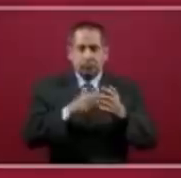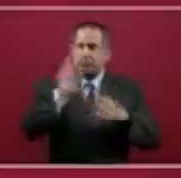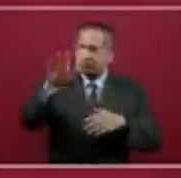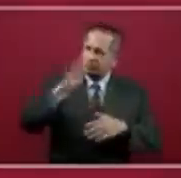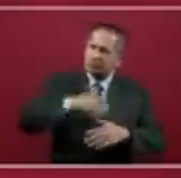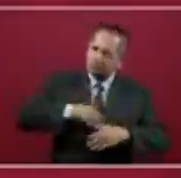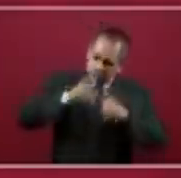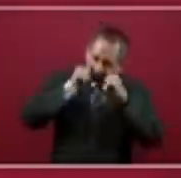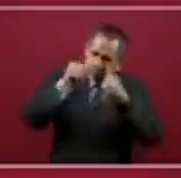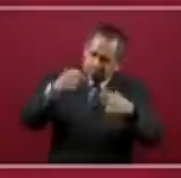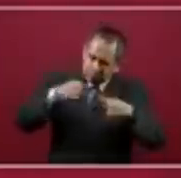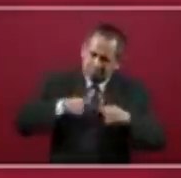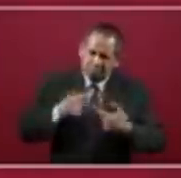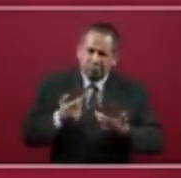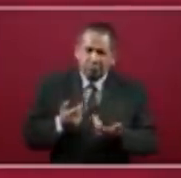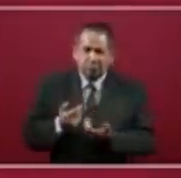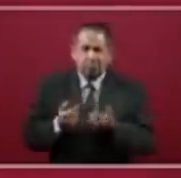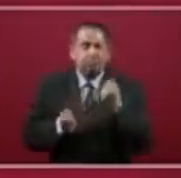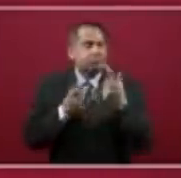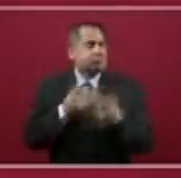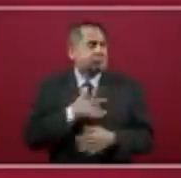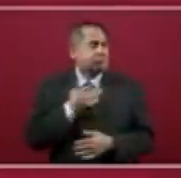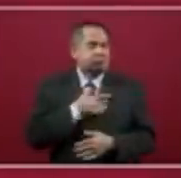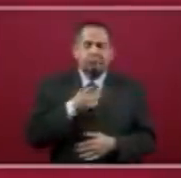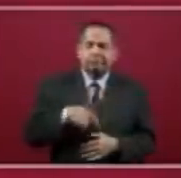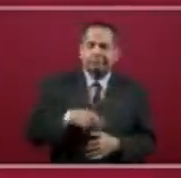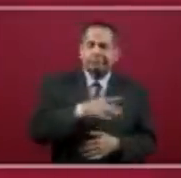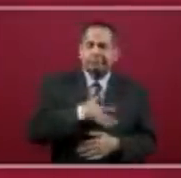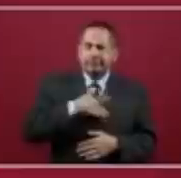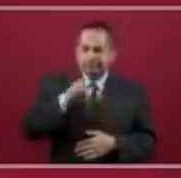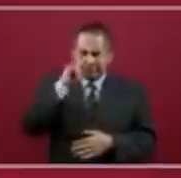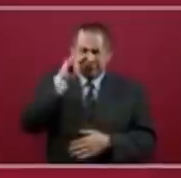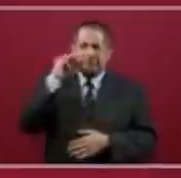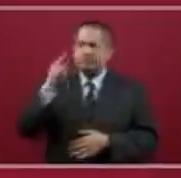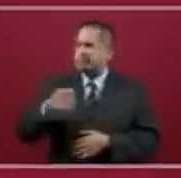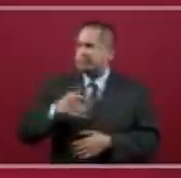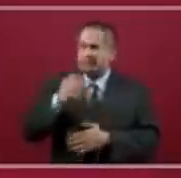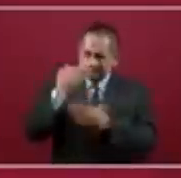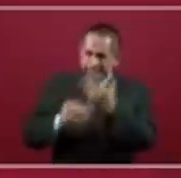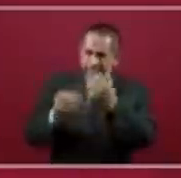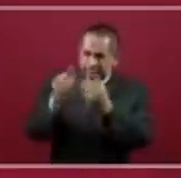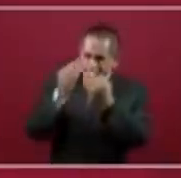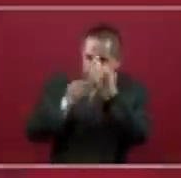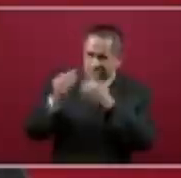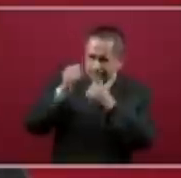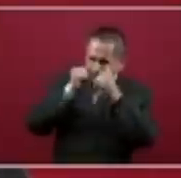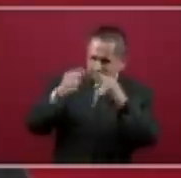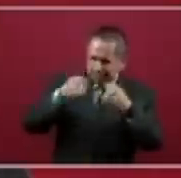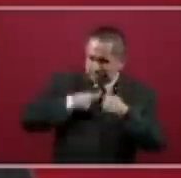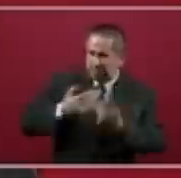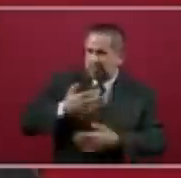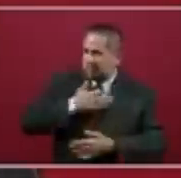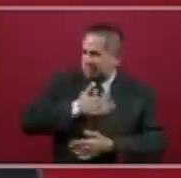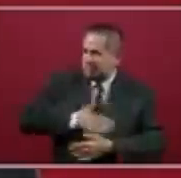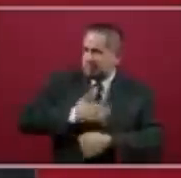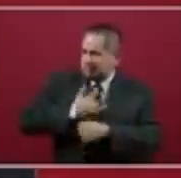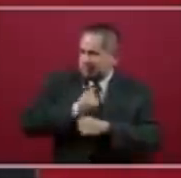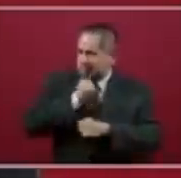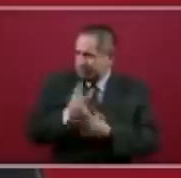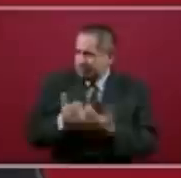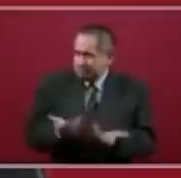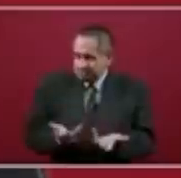escuchados, quienes se sienten injustamente tratados, pues